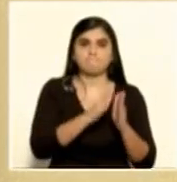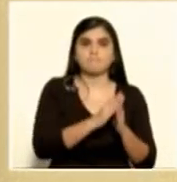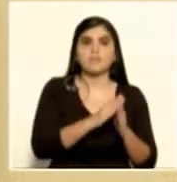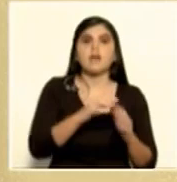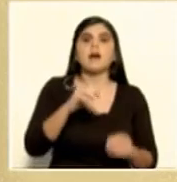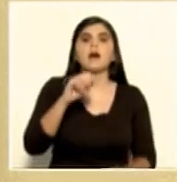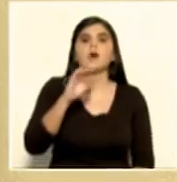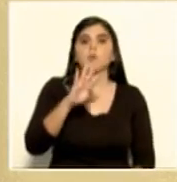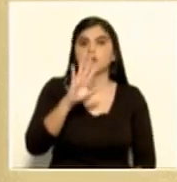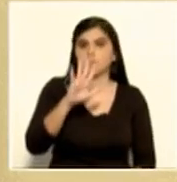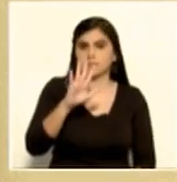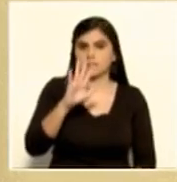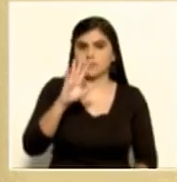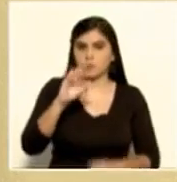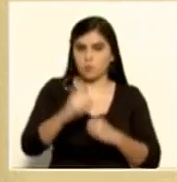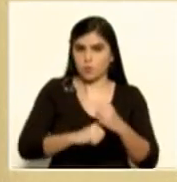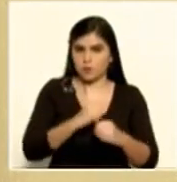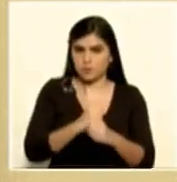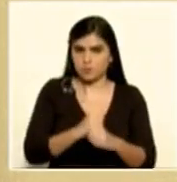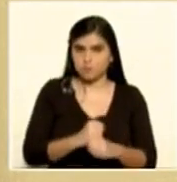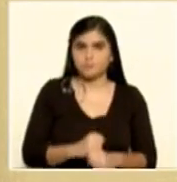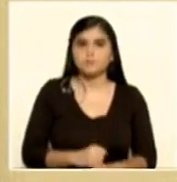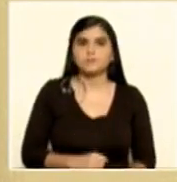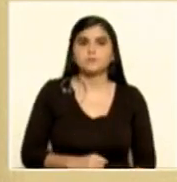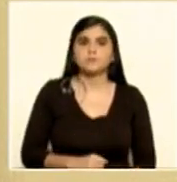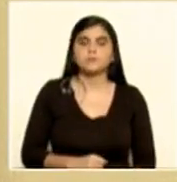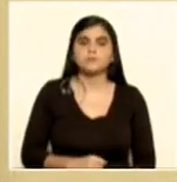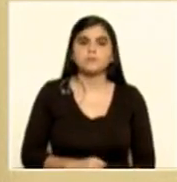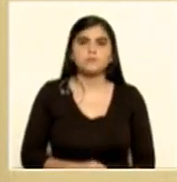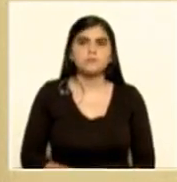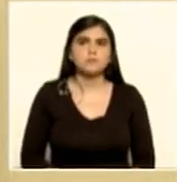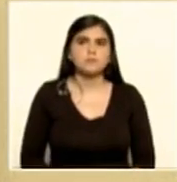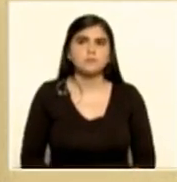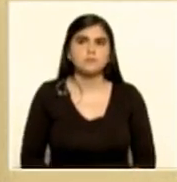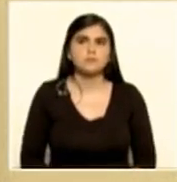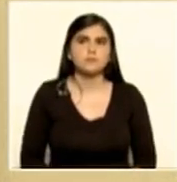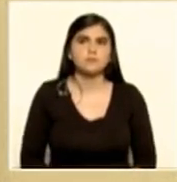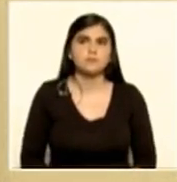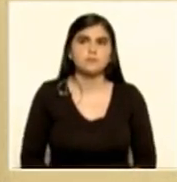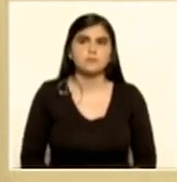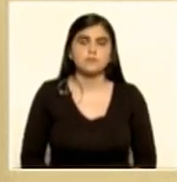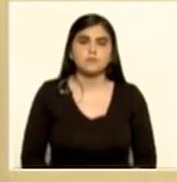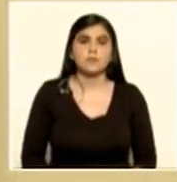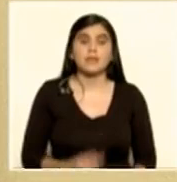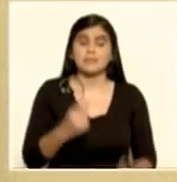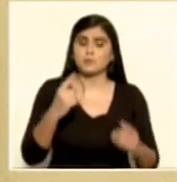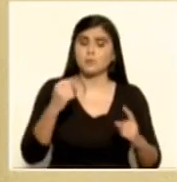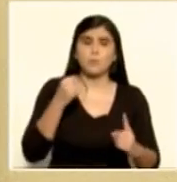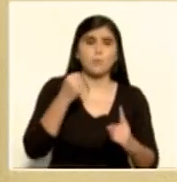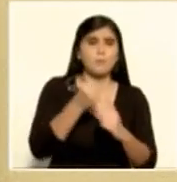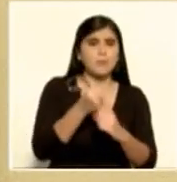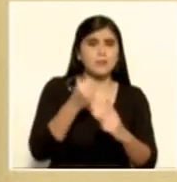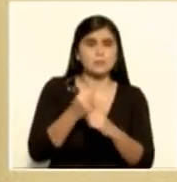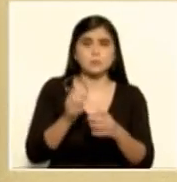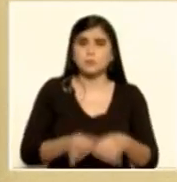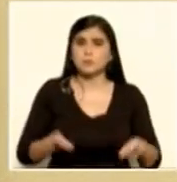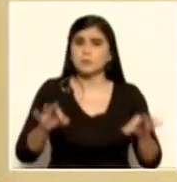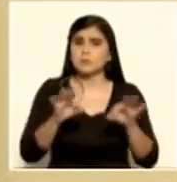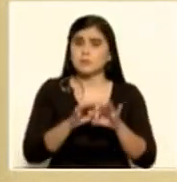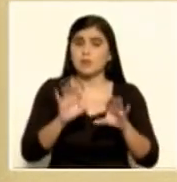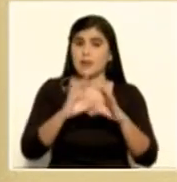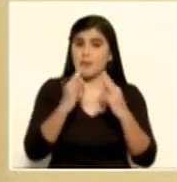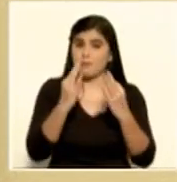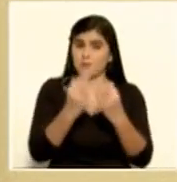detrás de esos fallecimientos, cada uno de esos fallecimientos ha significado un impacto muy importante en sus familias, en las vidas de las